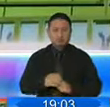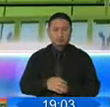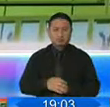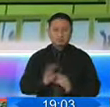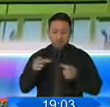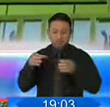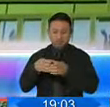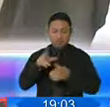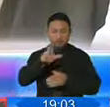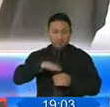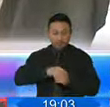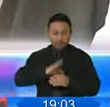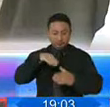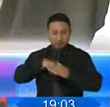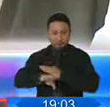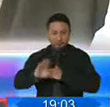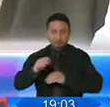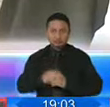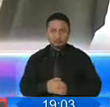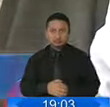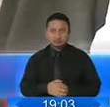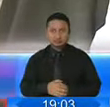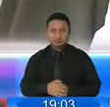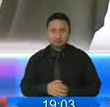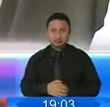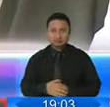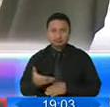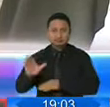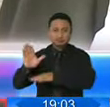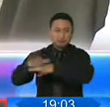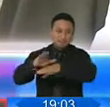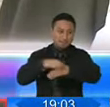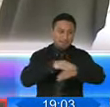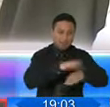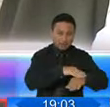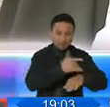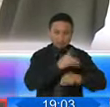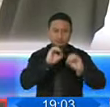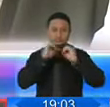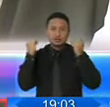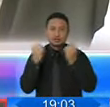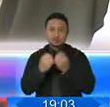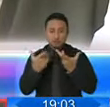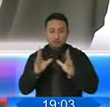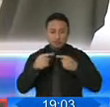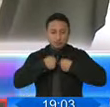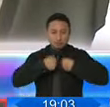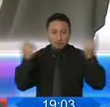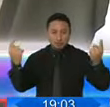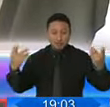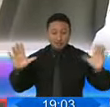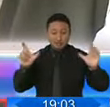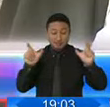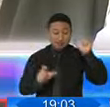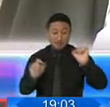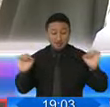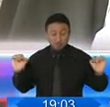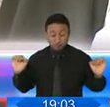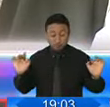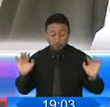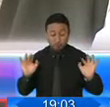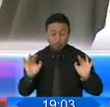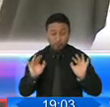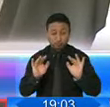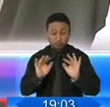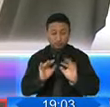sedes del partido. Llamamos a todas las organizaciones a una convocatoria multitudinaria para que en los